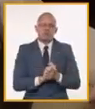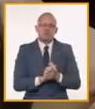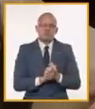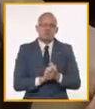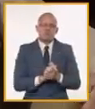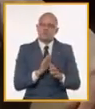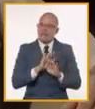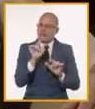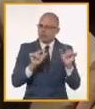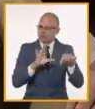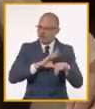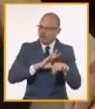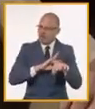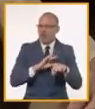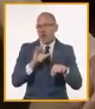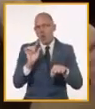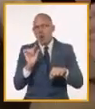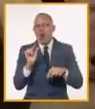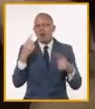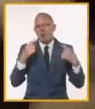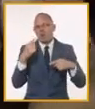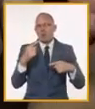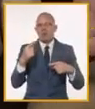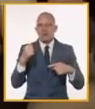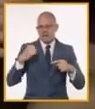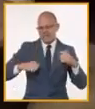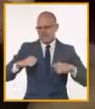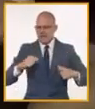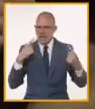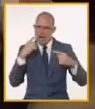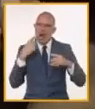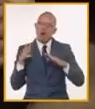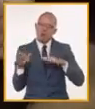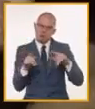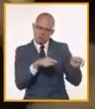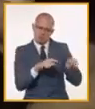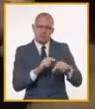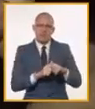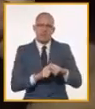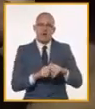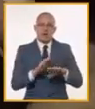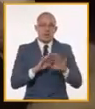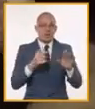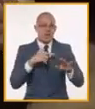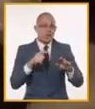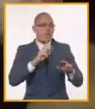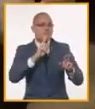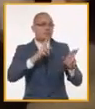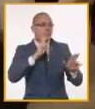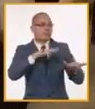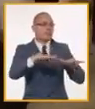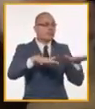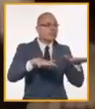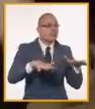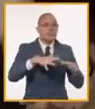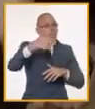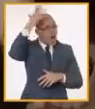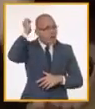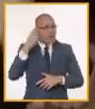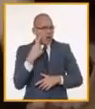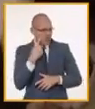esos heridos. Y él vio cómo yo estaba organizando aquello, y ya había, entonces él...